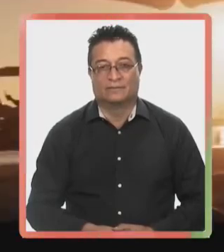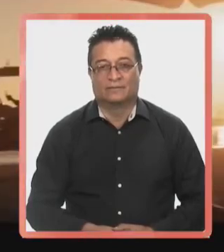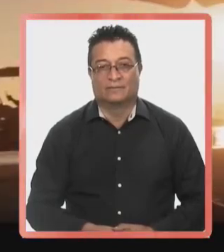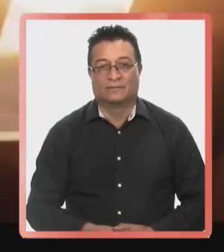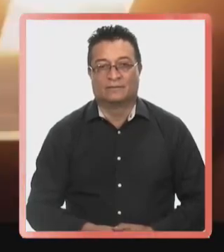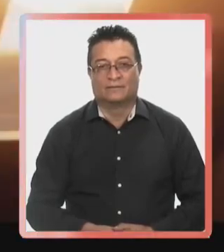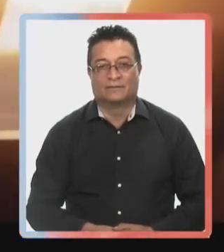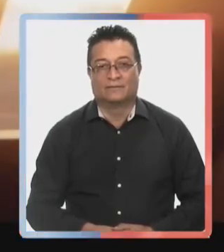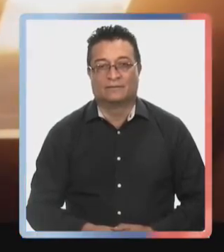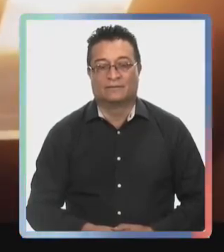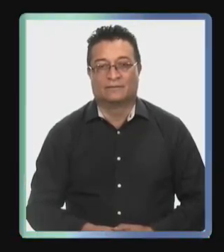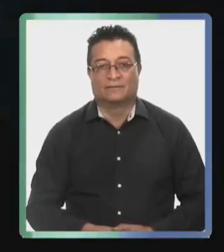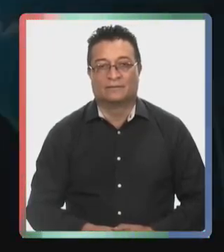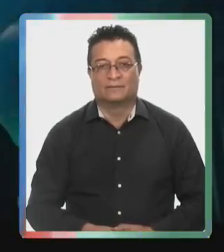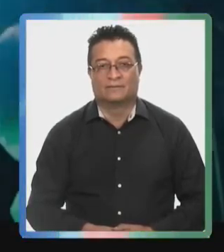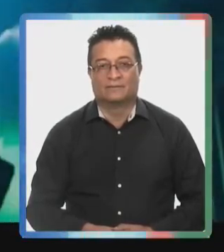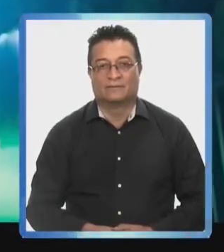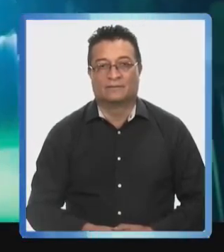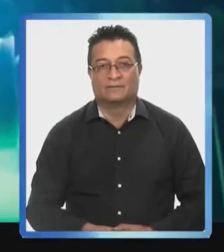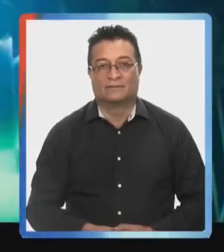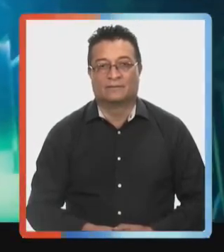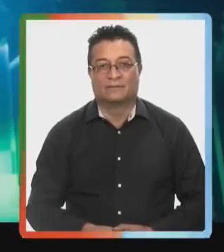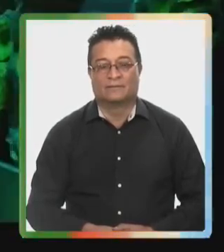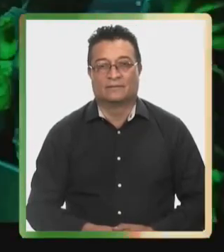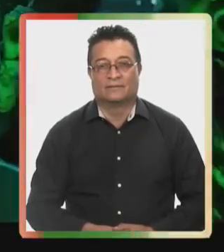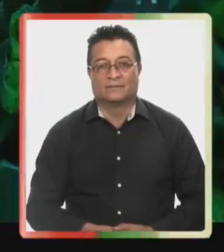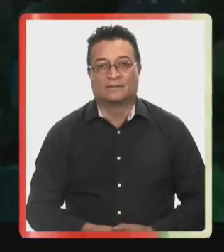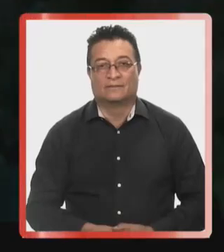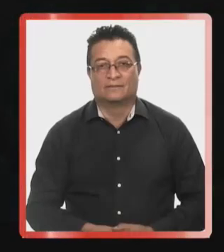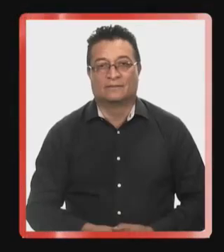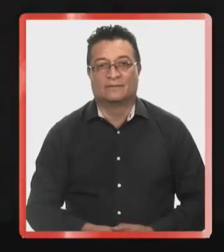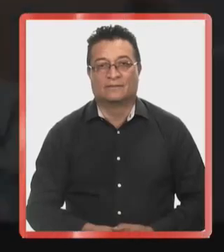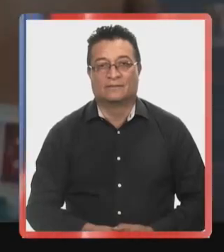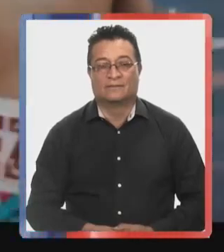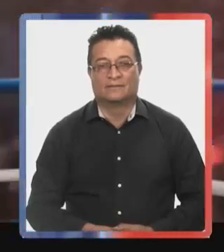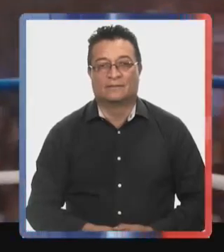Algo te está afectando. Damien era como familia.